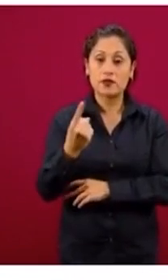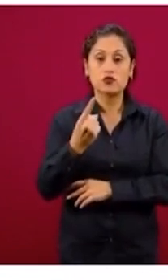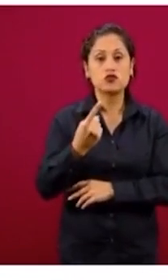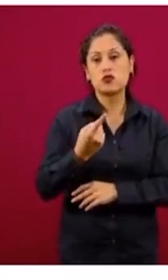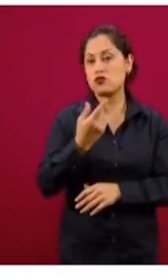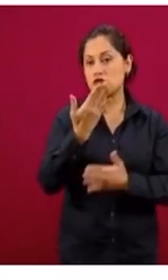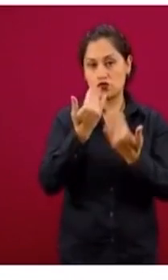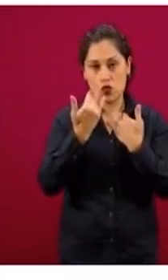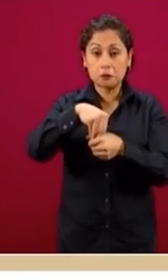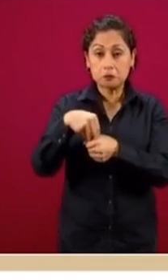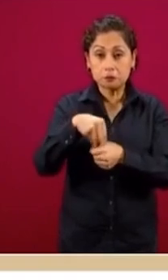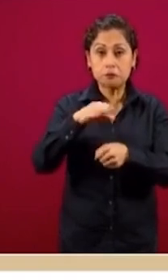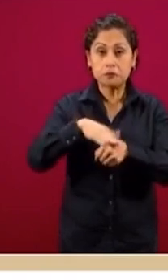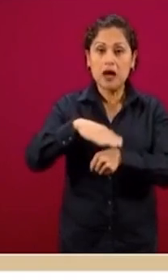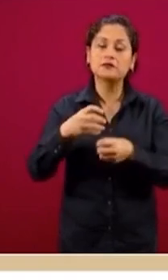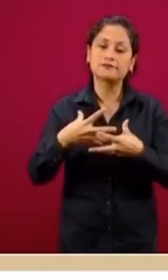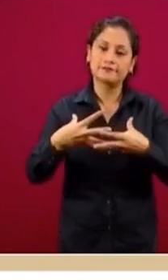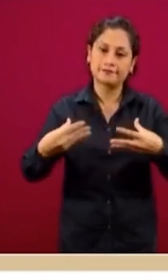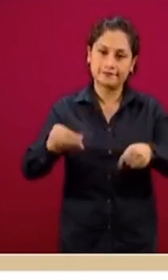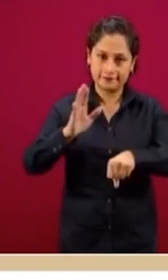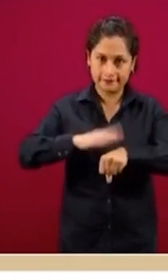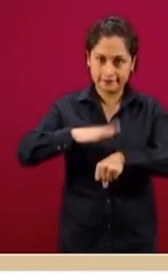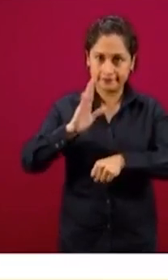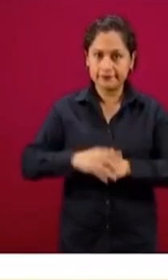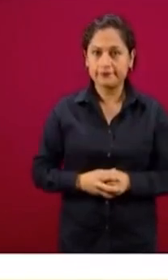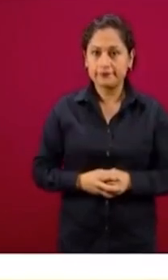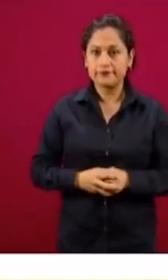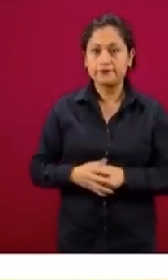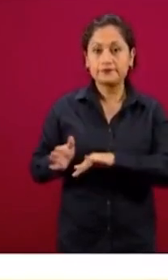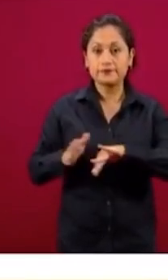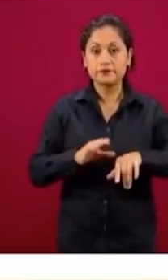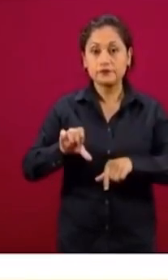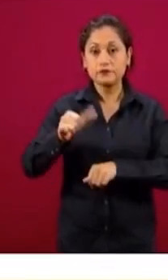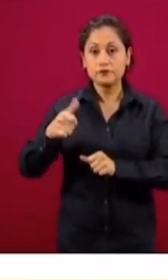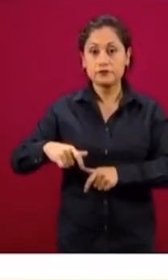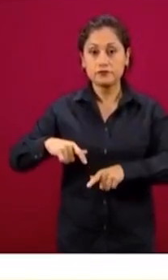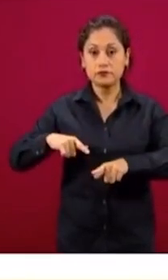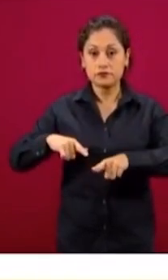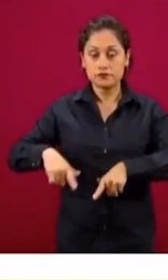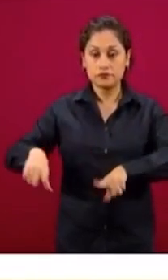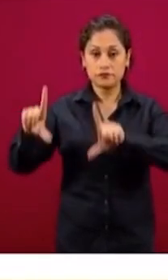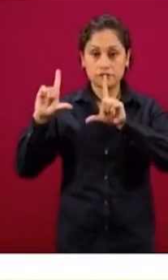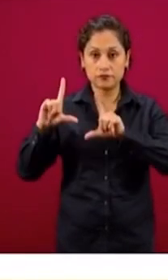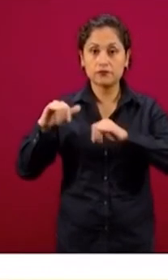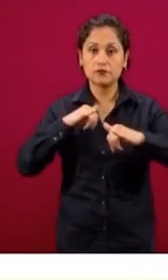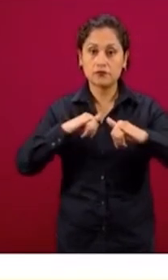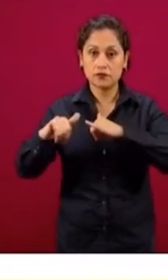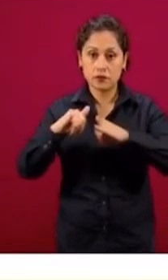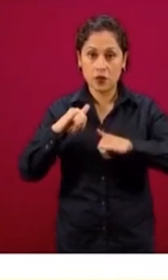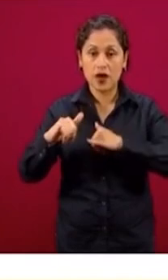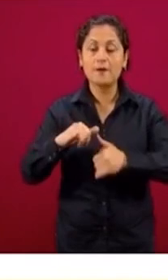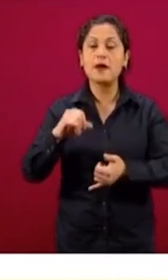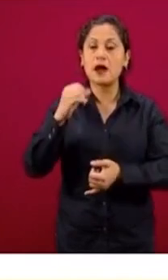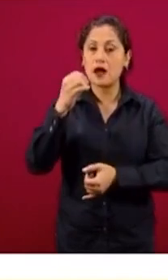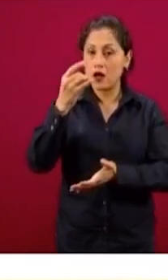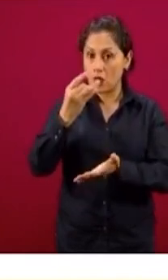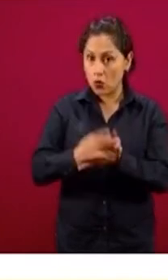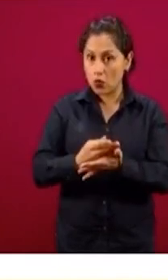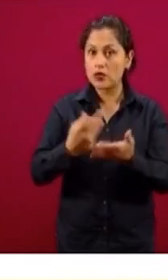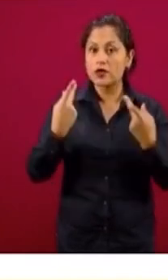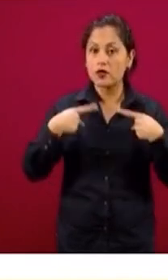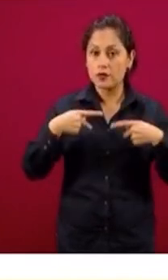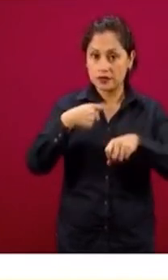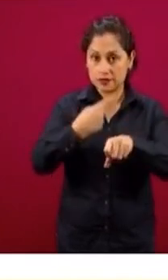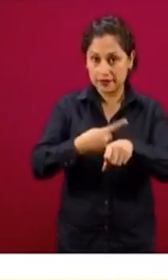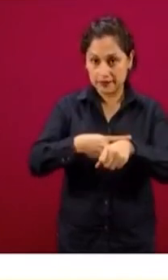la prueba de xarás cop 2 en la siguiente veremos la distribución del mapa pero ahora sólo con la epidemia activa en mexico 28 mil